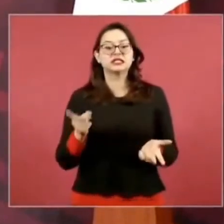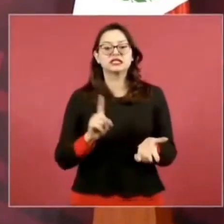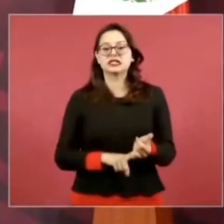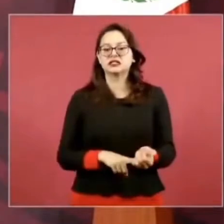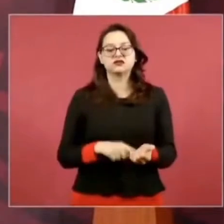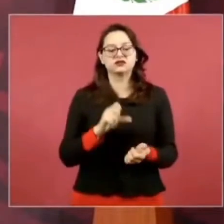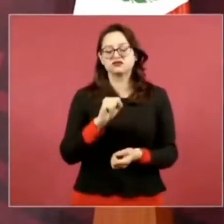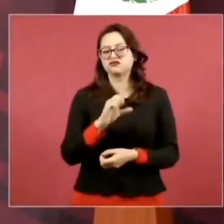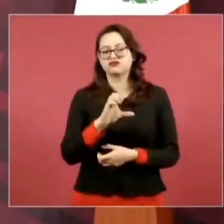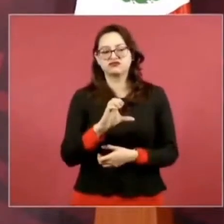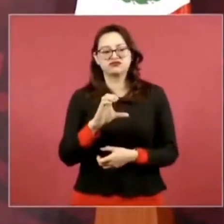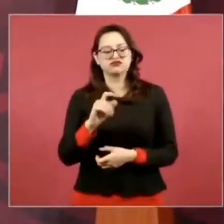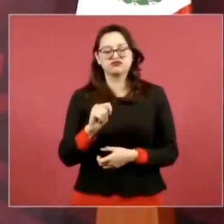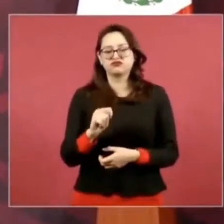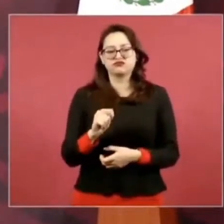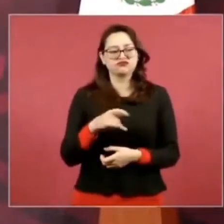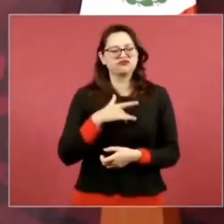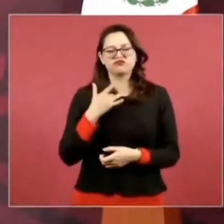Comunicaciones